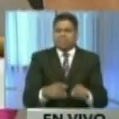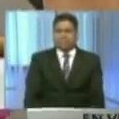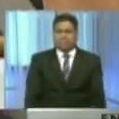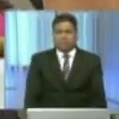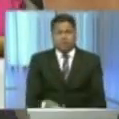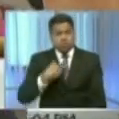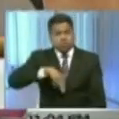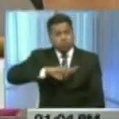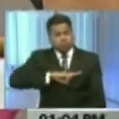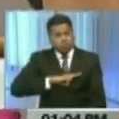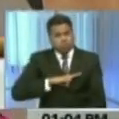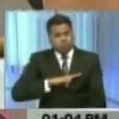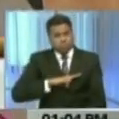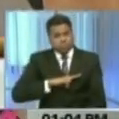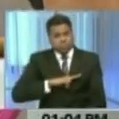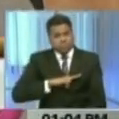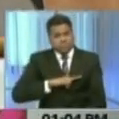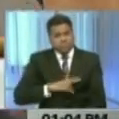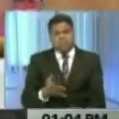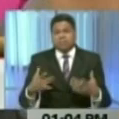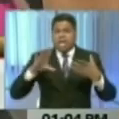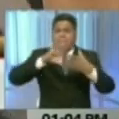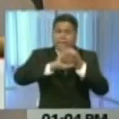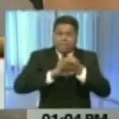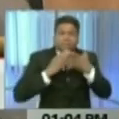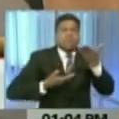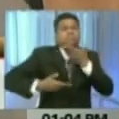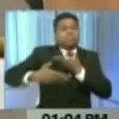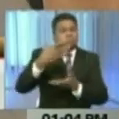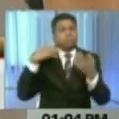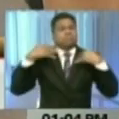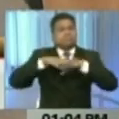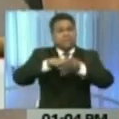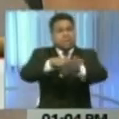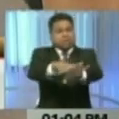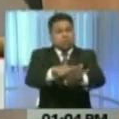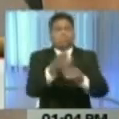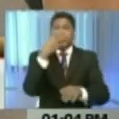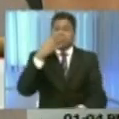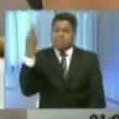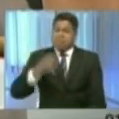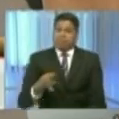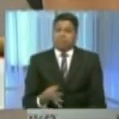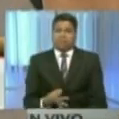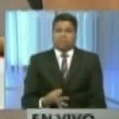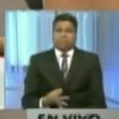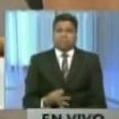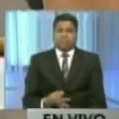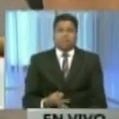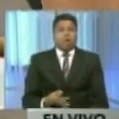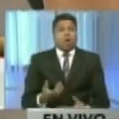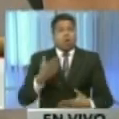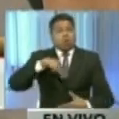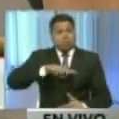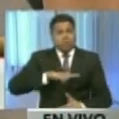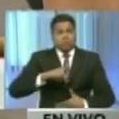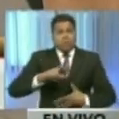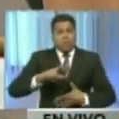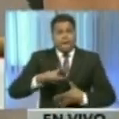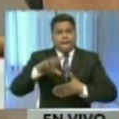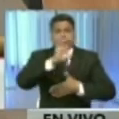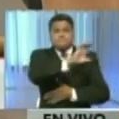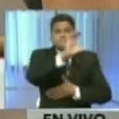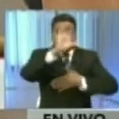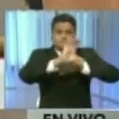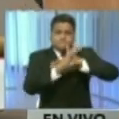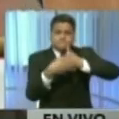tejido relaciones de amistad, relaciones de integración verdadera con nuestros países del sur, con nuestros